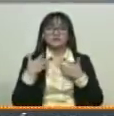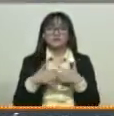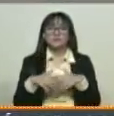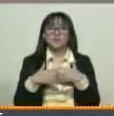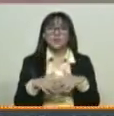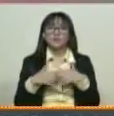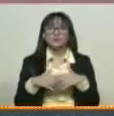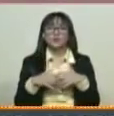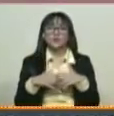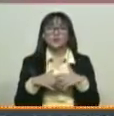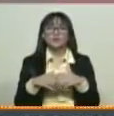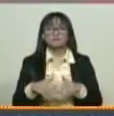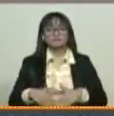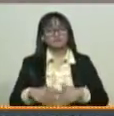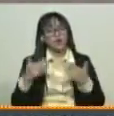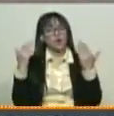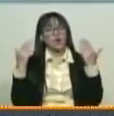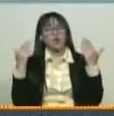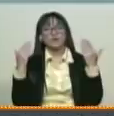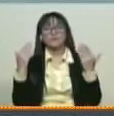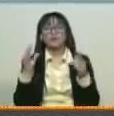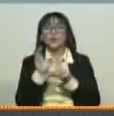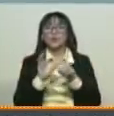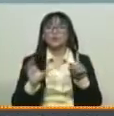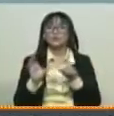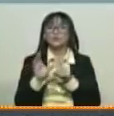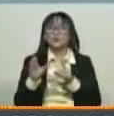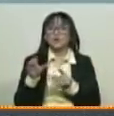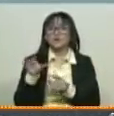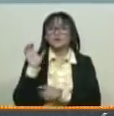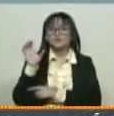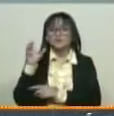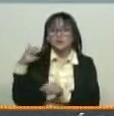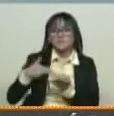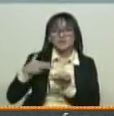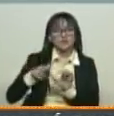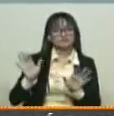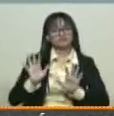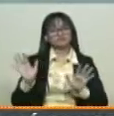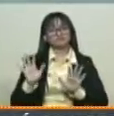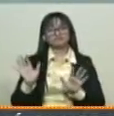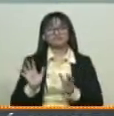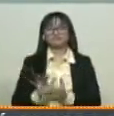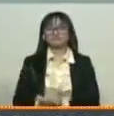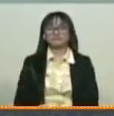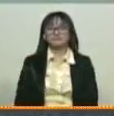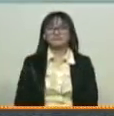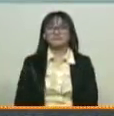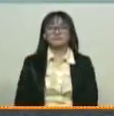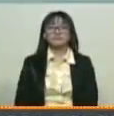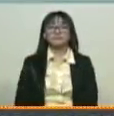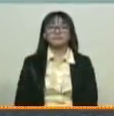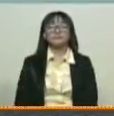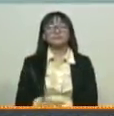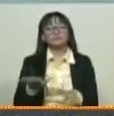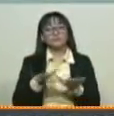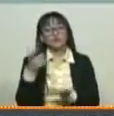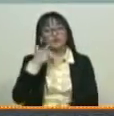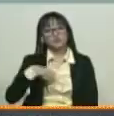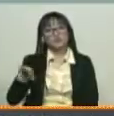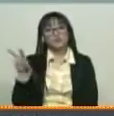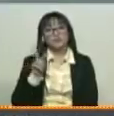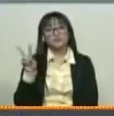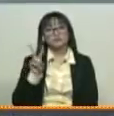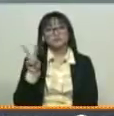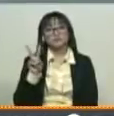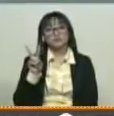que rompan y superen definitivamente con la cultura rentista y de dependencia de la renta petrolera. Allí ha estado el movimiento Somos